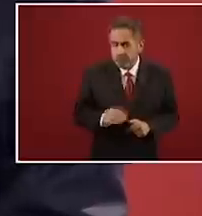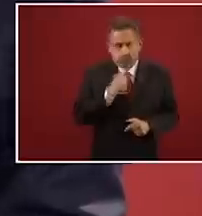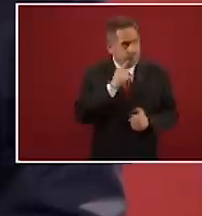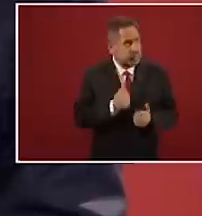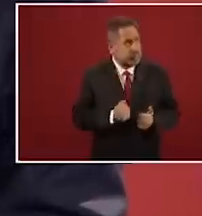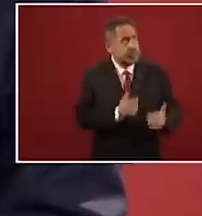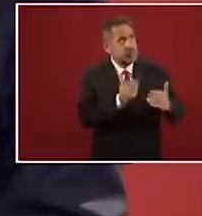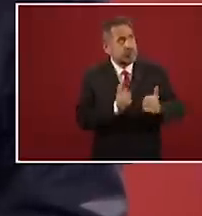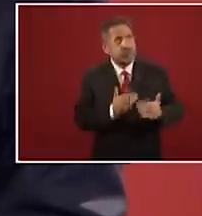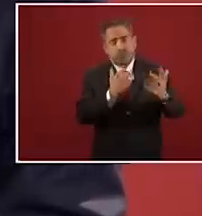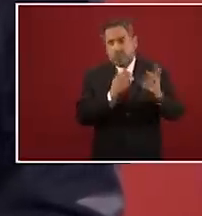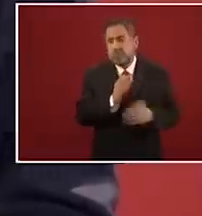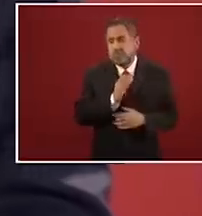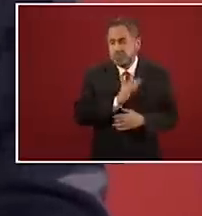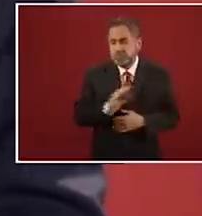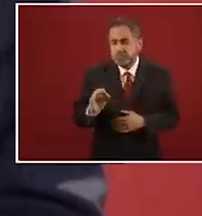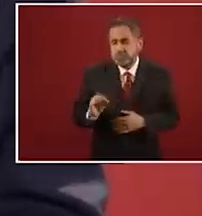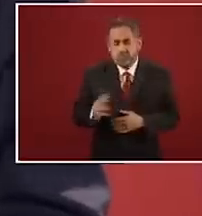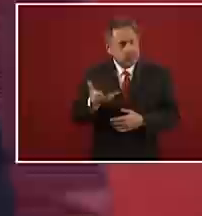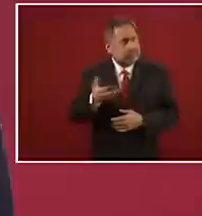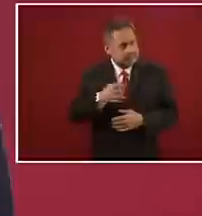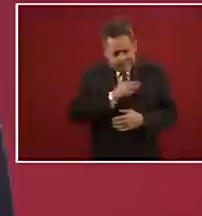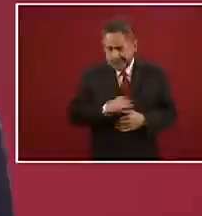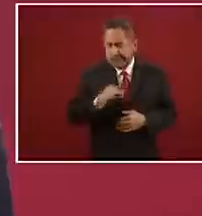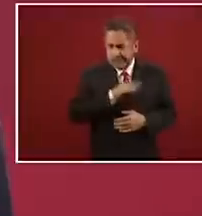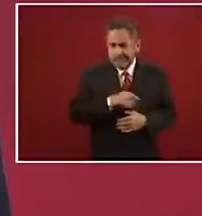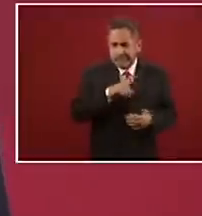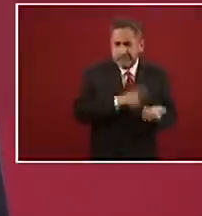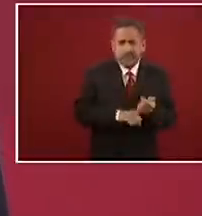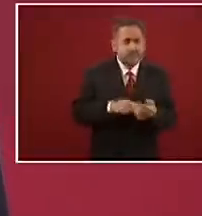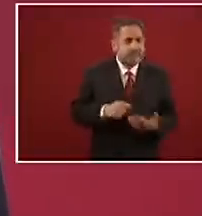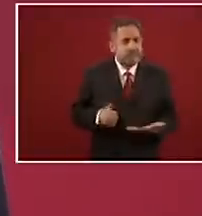transportar, tiene 6 millones de pasajeros